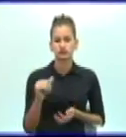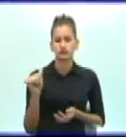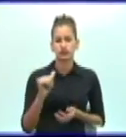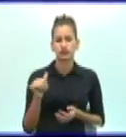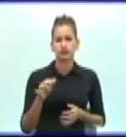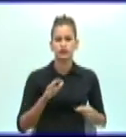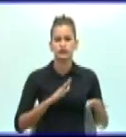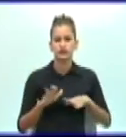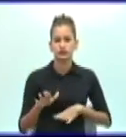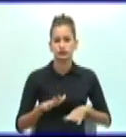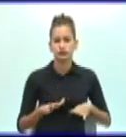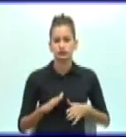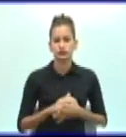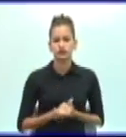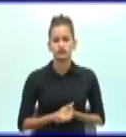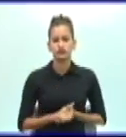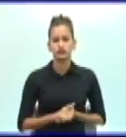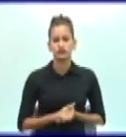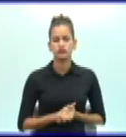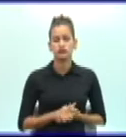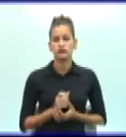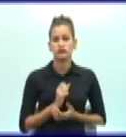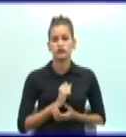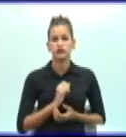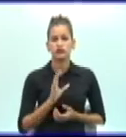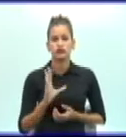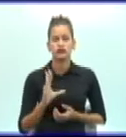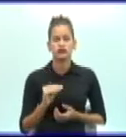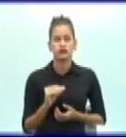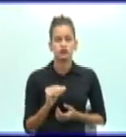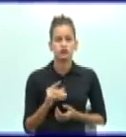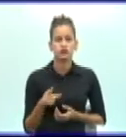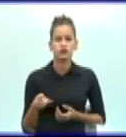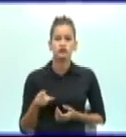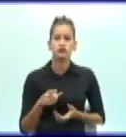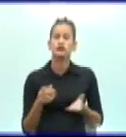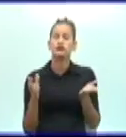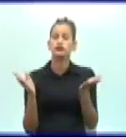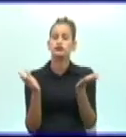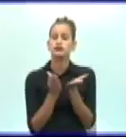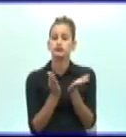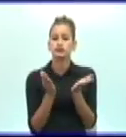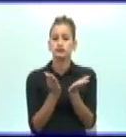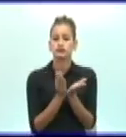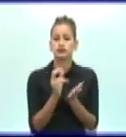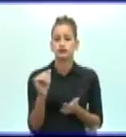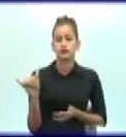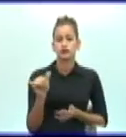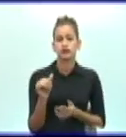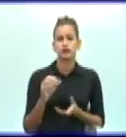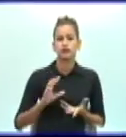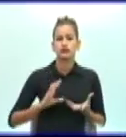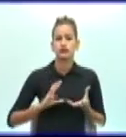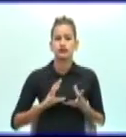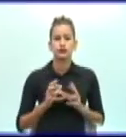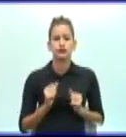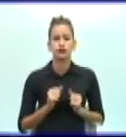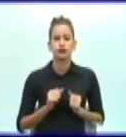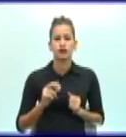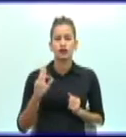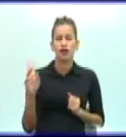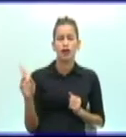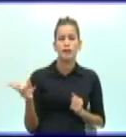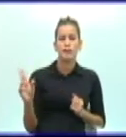Igualdad y Movimiento. Quiere decir que nosotros vamos a estudiar la igualdad de figuras en el plano